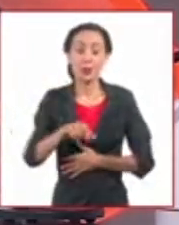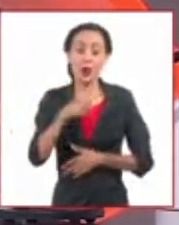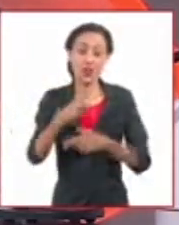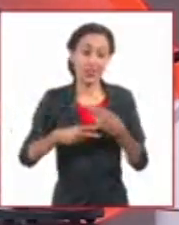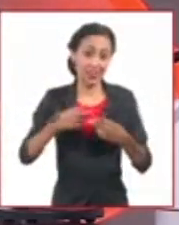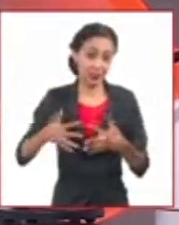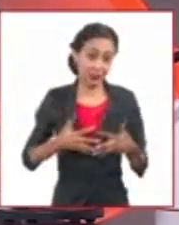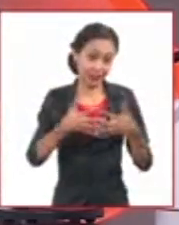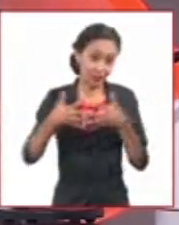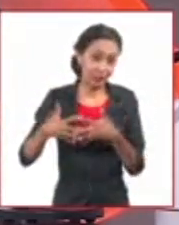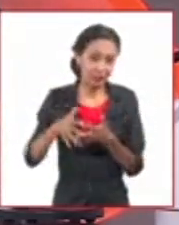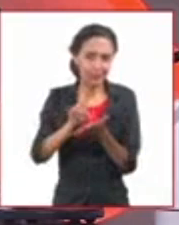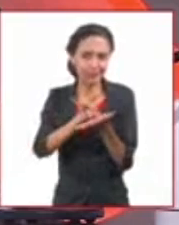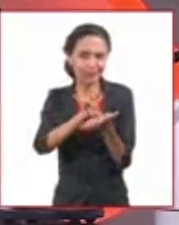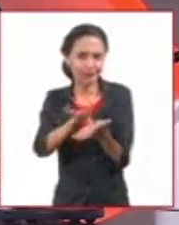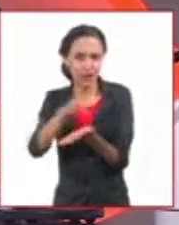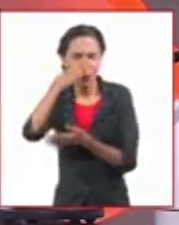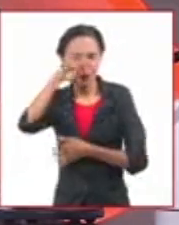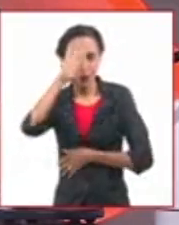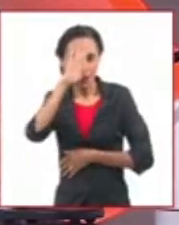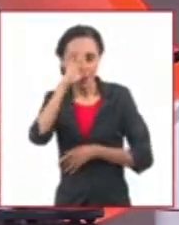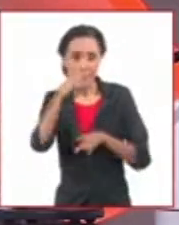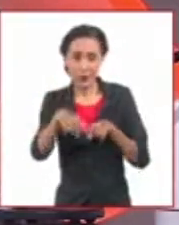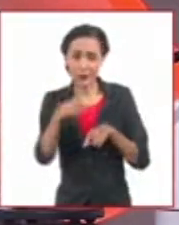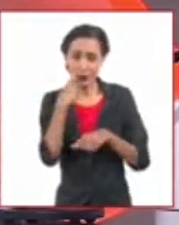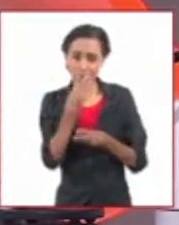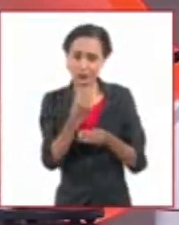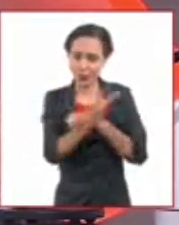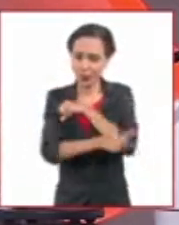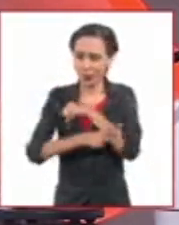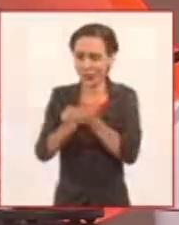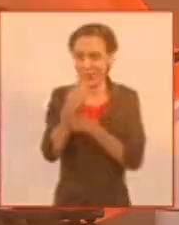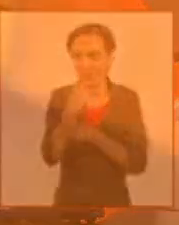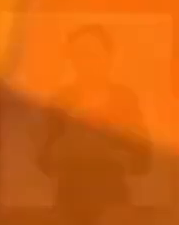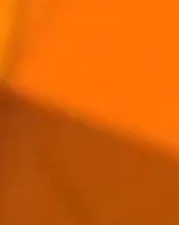eeuu de excluir a varias naciones este continente